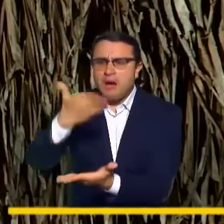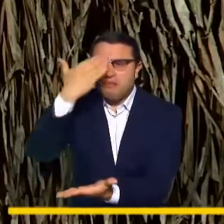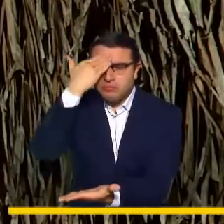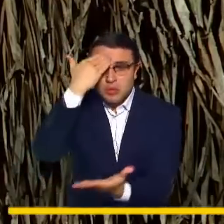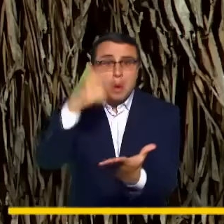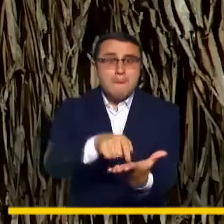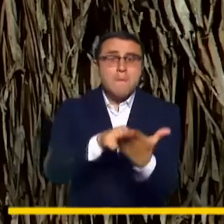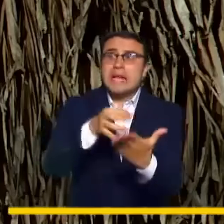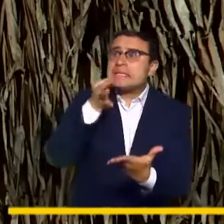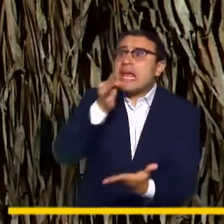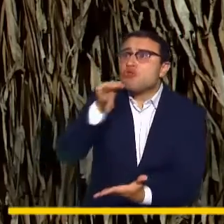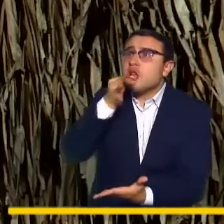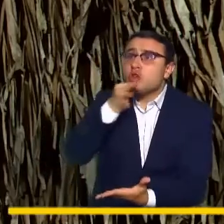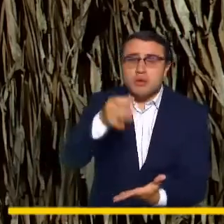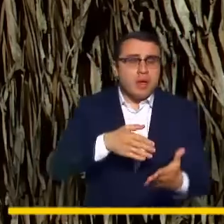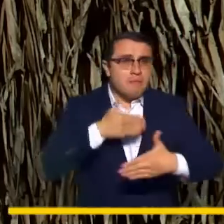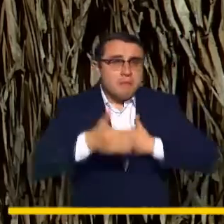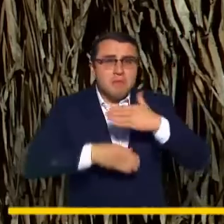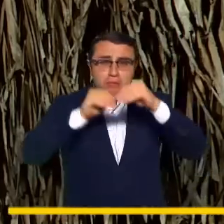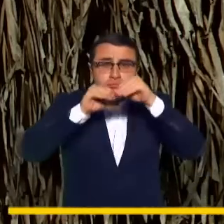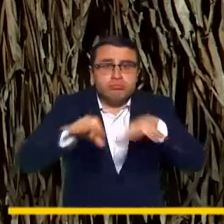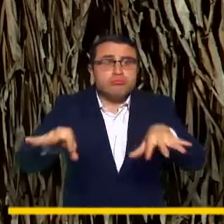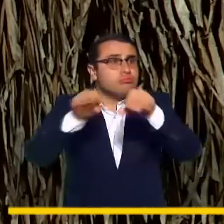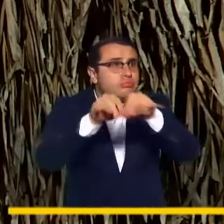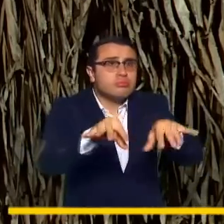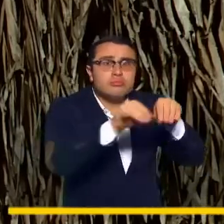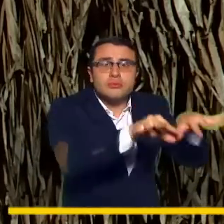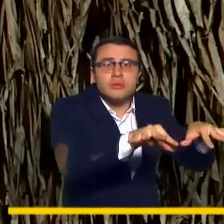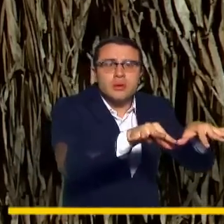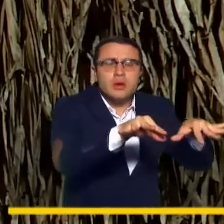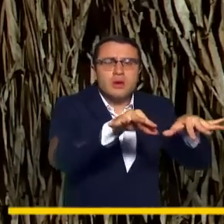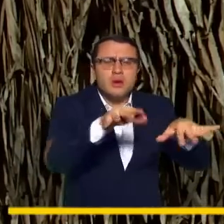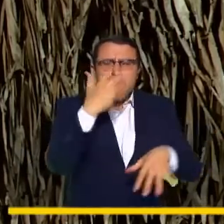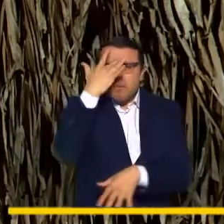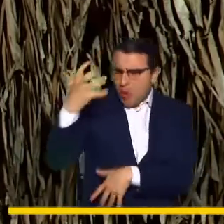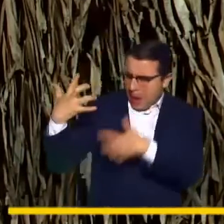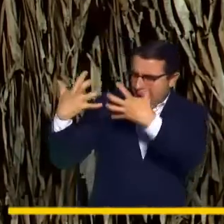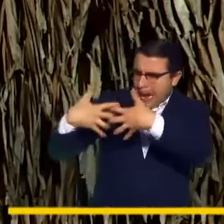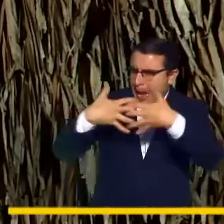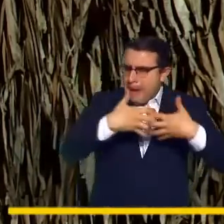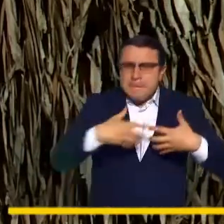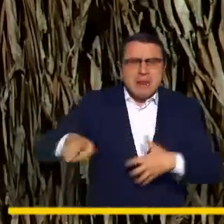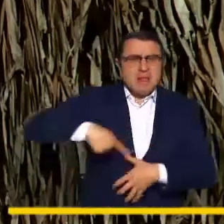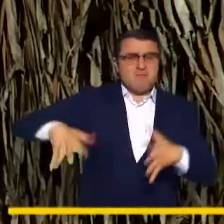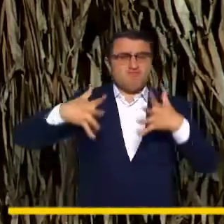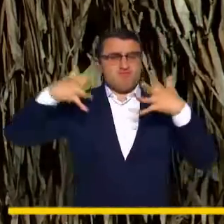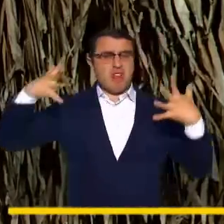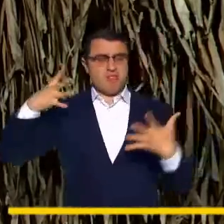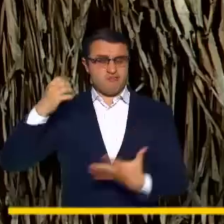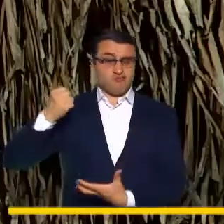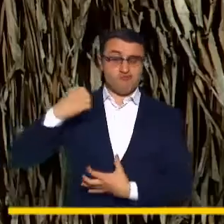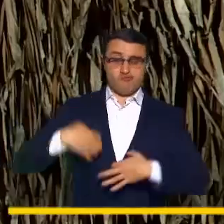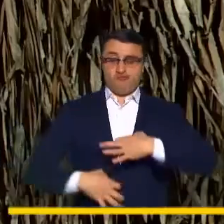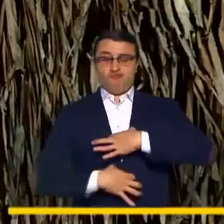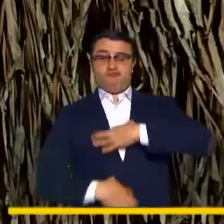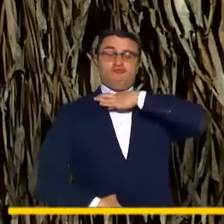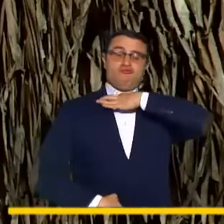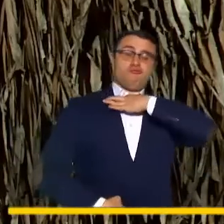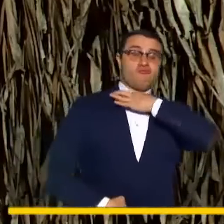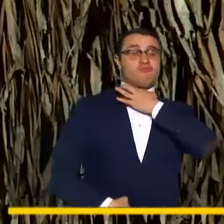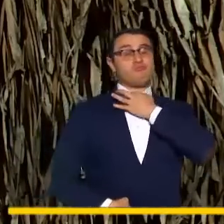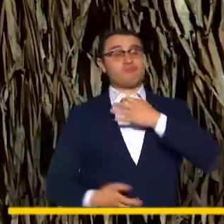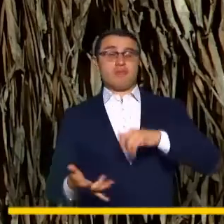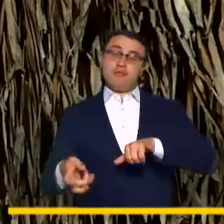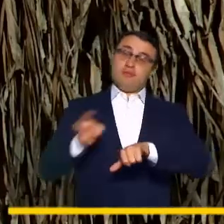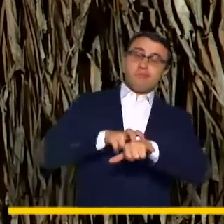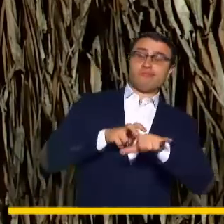indicios y las denuncias empezaron a aparecer, porque estos empresarios y grandes ejecutivos que andan en